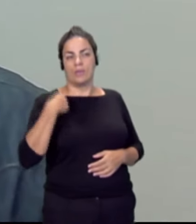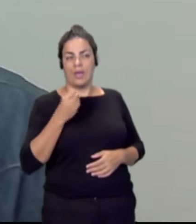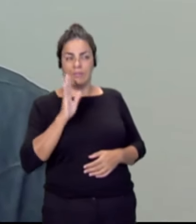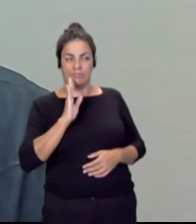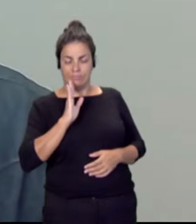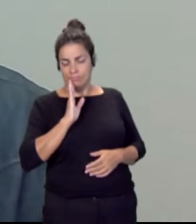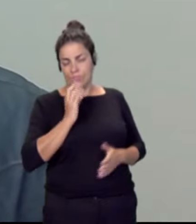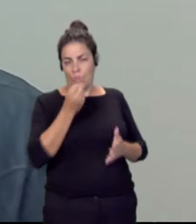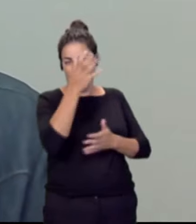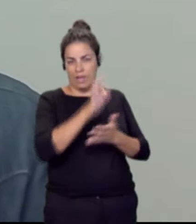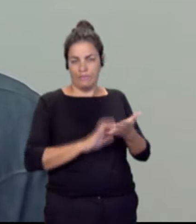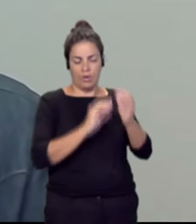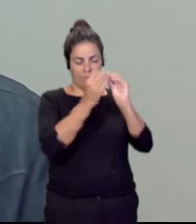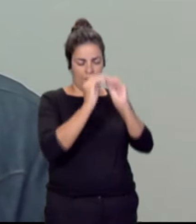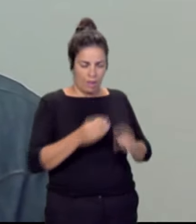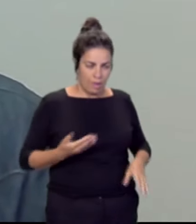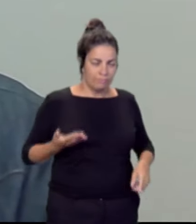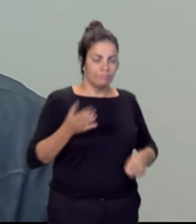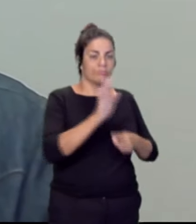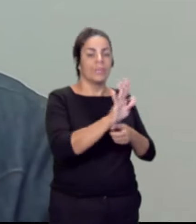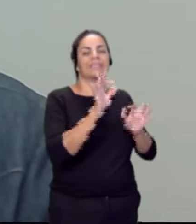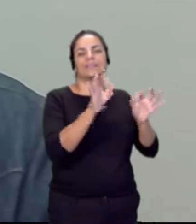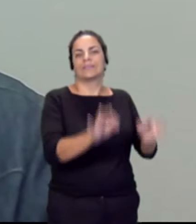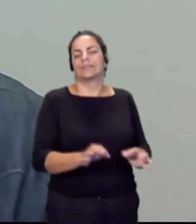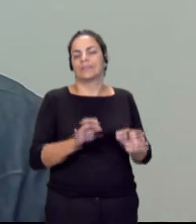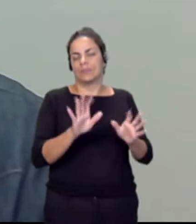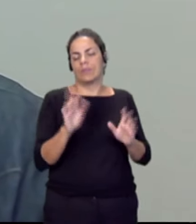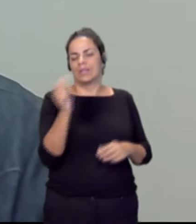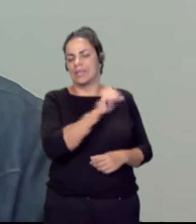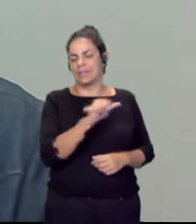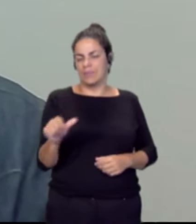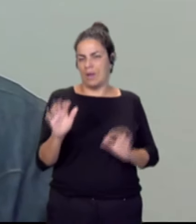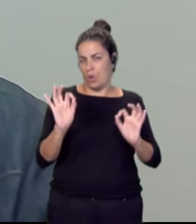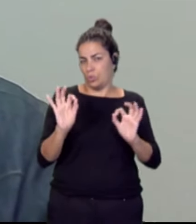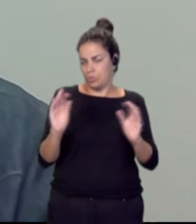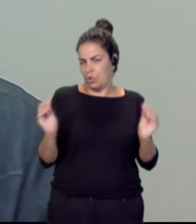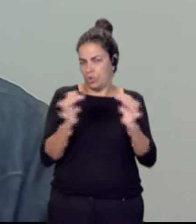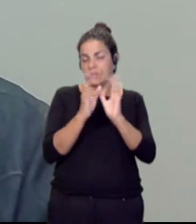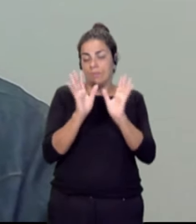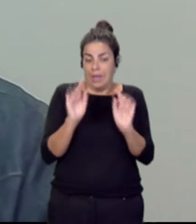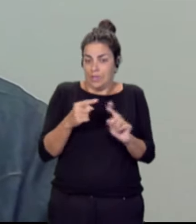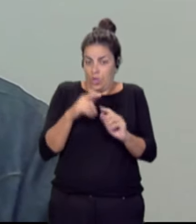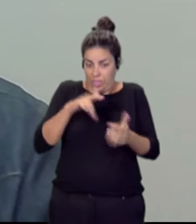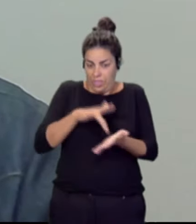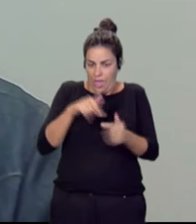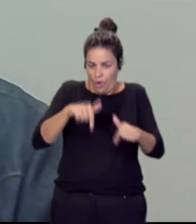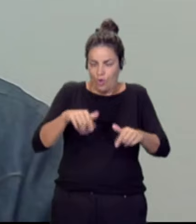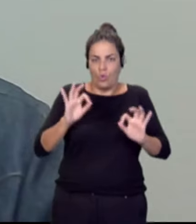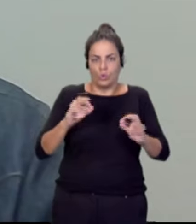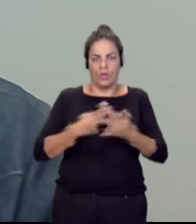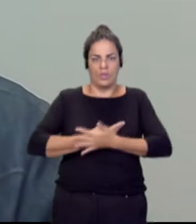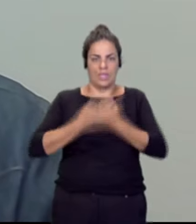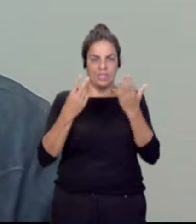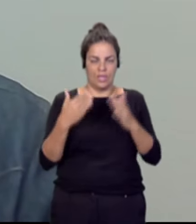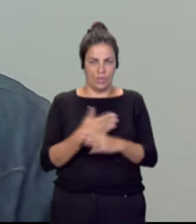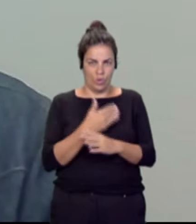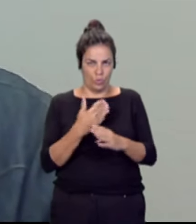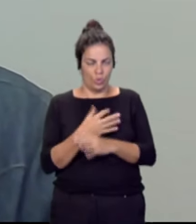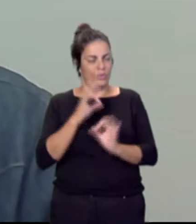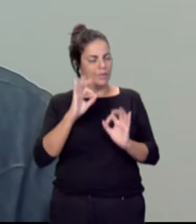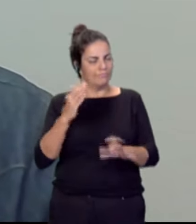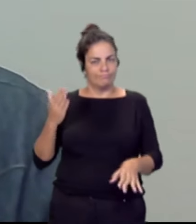informe, haciéndolo siempre coincidir con esta semana y con el día de hoy, además justamente que es el día 17 de octubre, en el